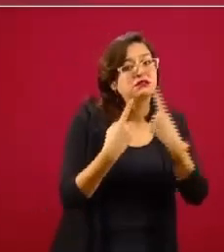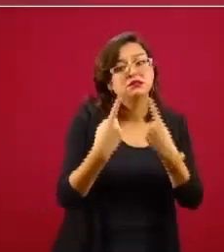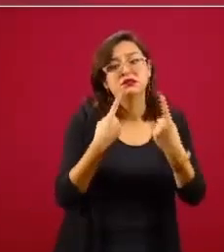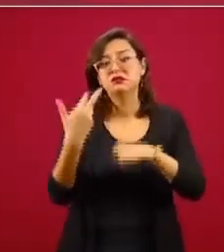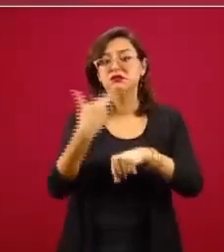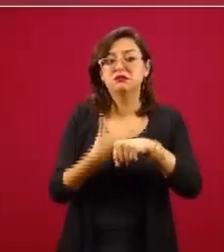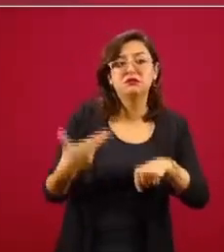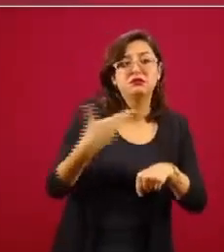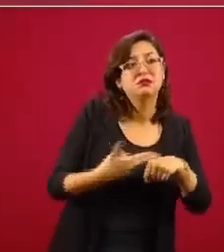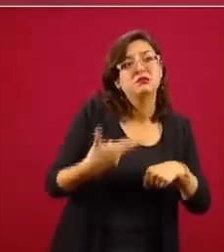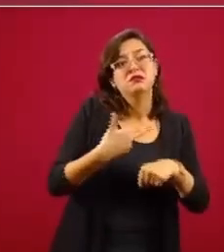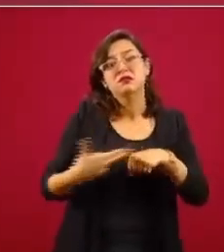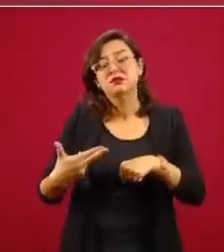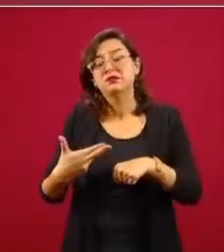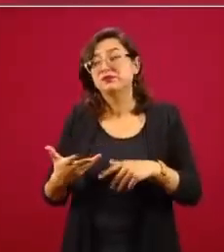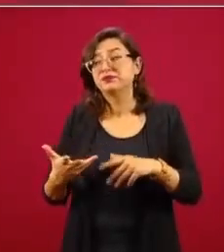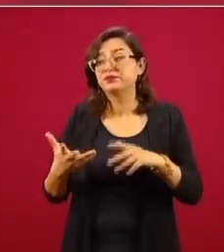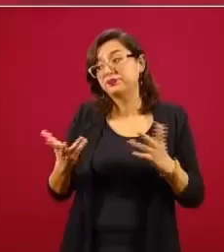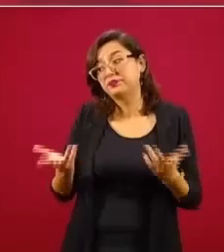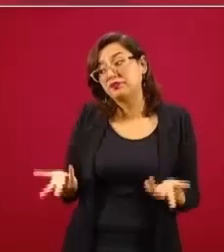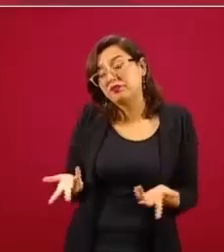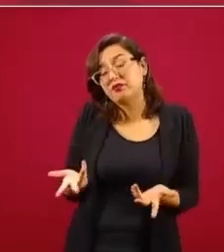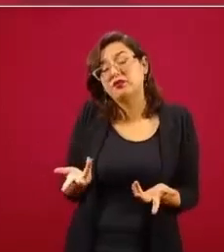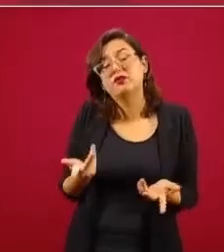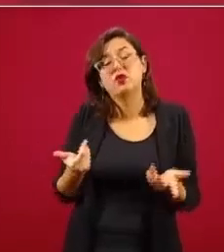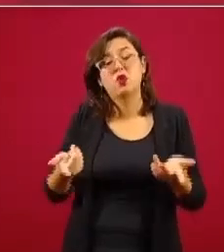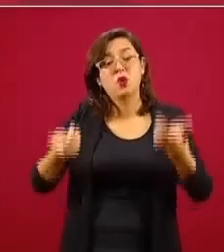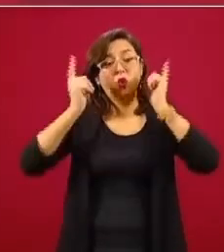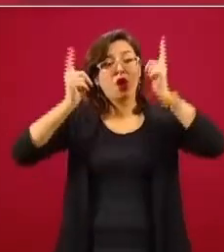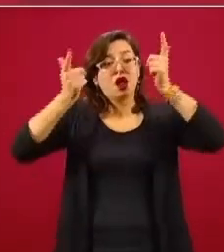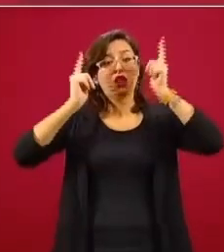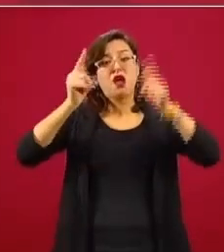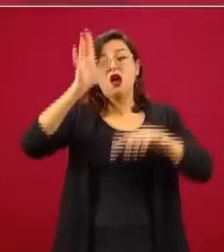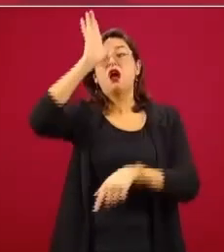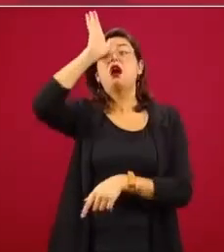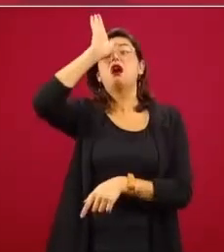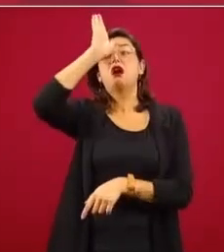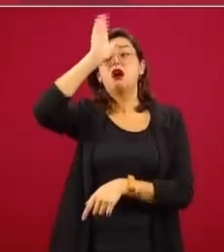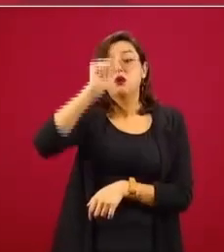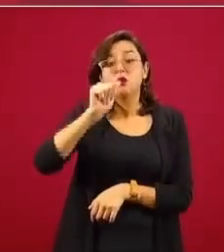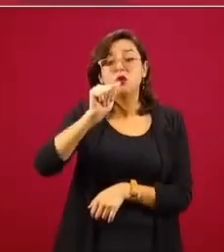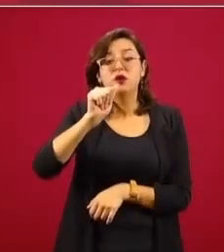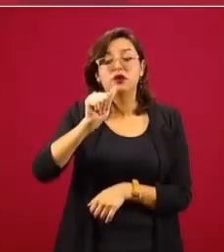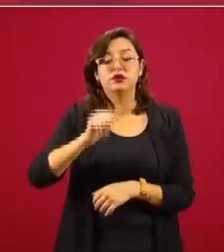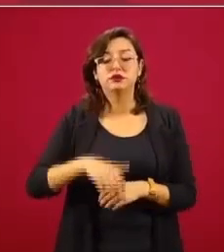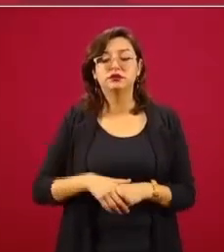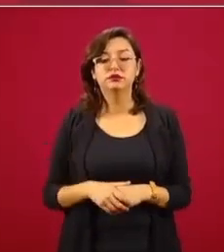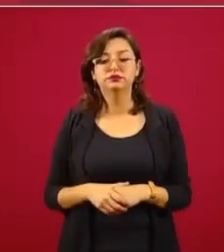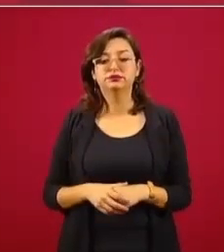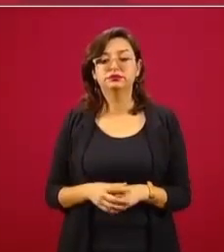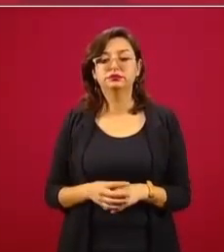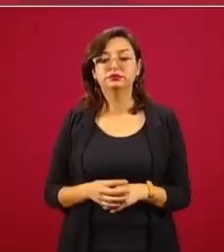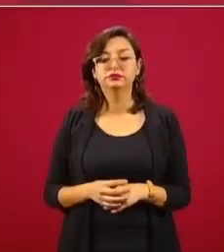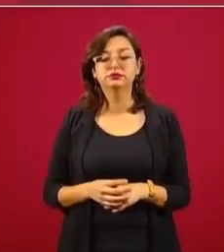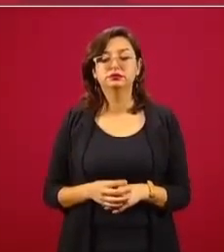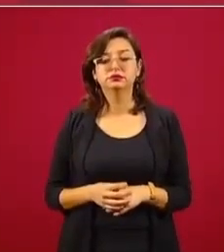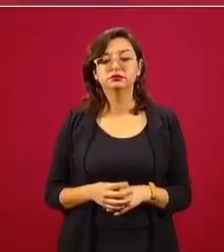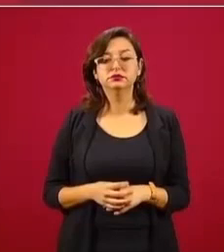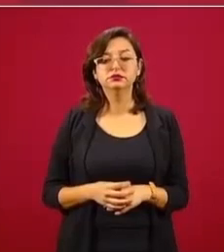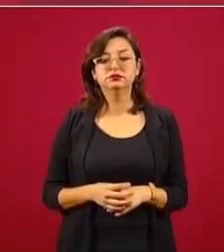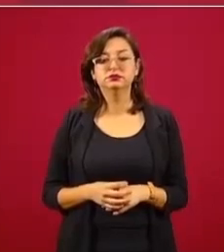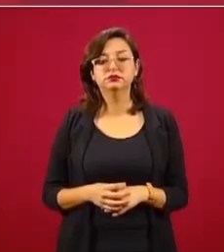y hasta donde sé y ojalá y se llegue a un acuerdo tiene que haber